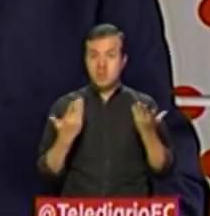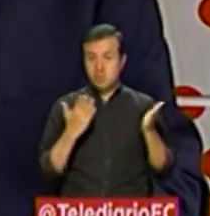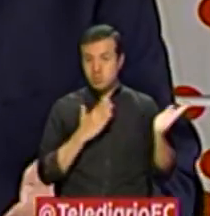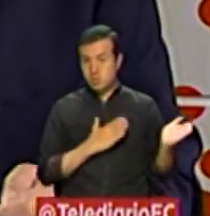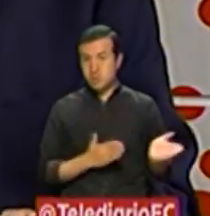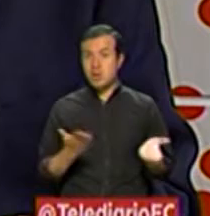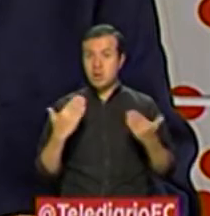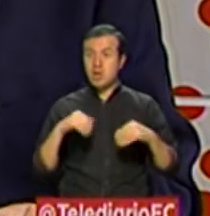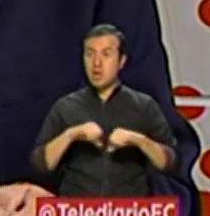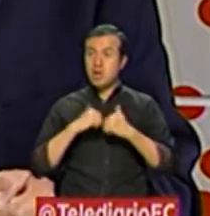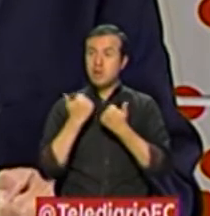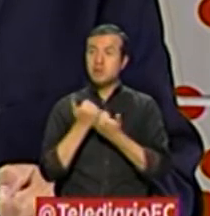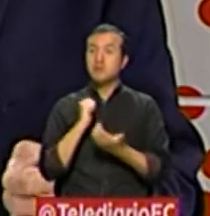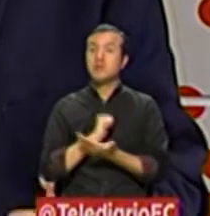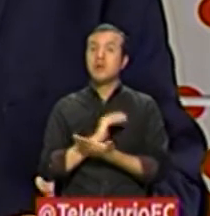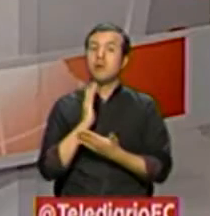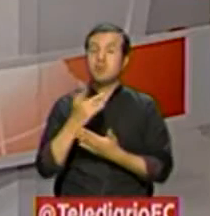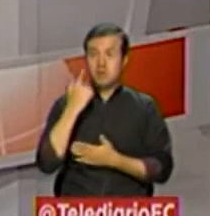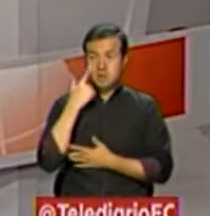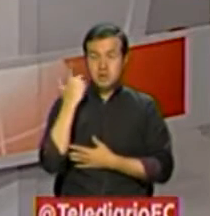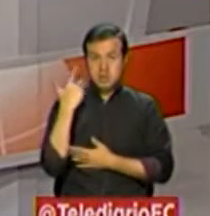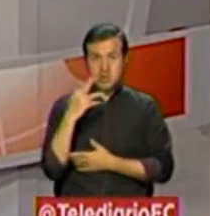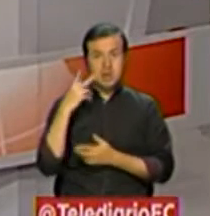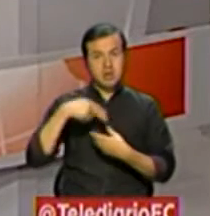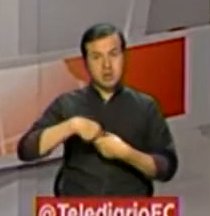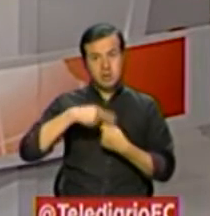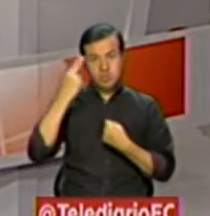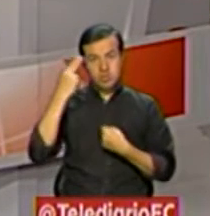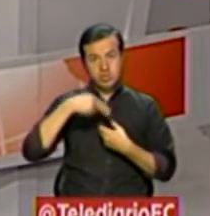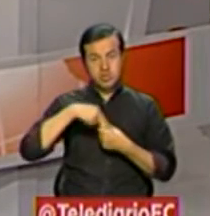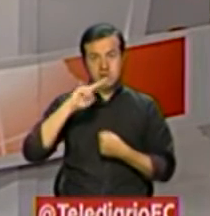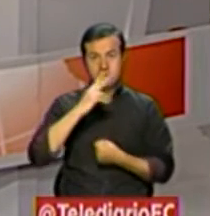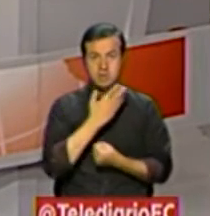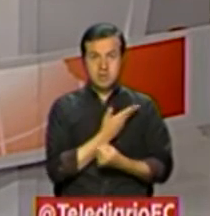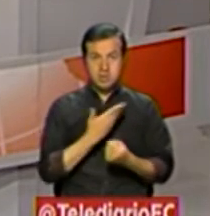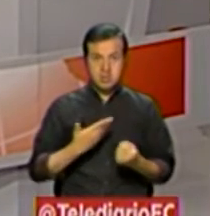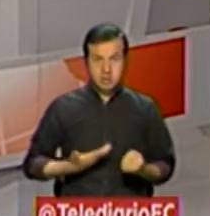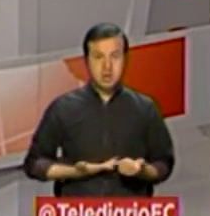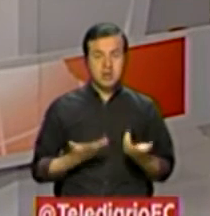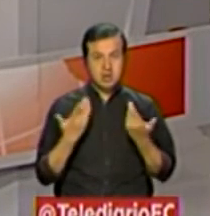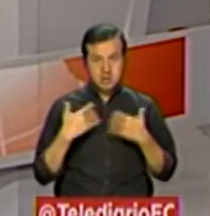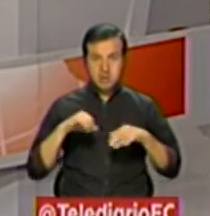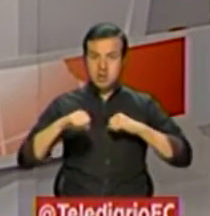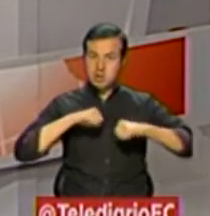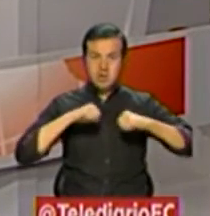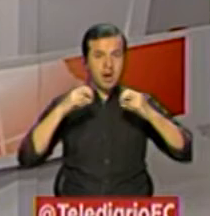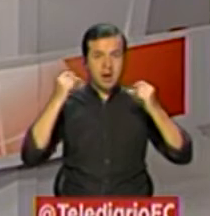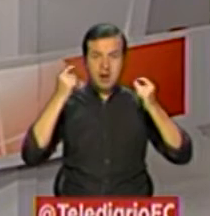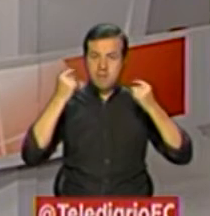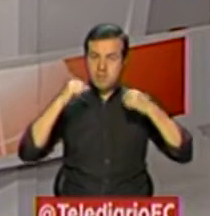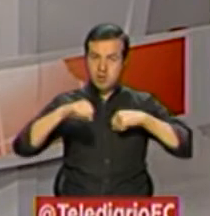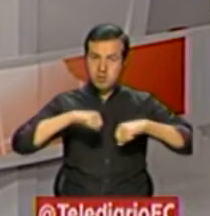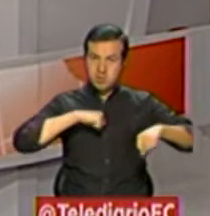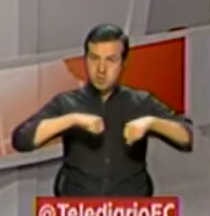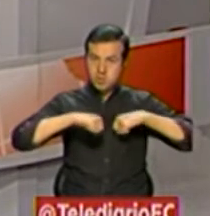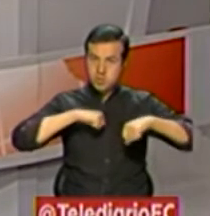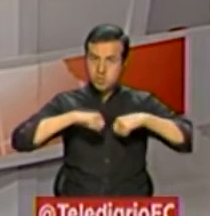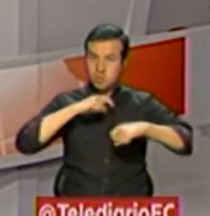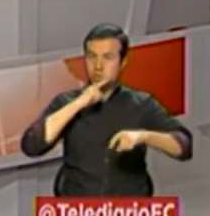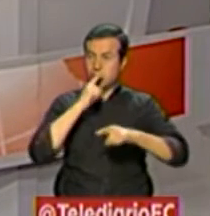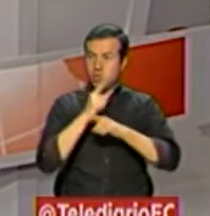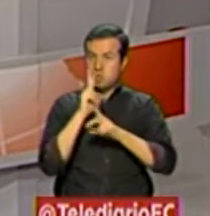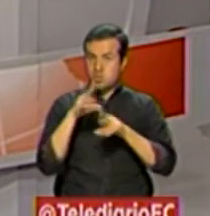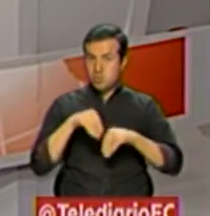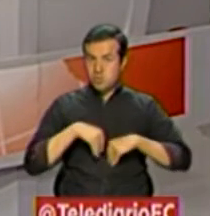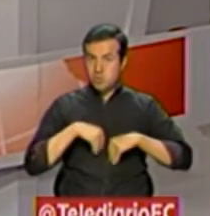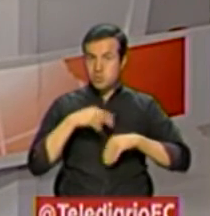Asamblea tiene hoy la renuncia de la vicepresidencia. ¿Dará trámite rápido a esto en cuanto a la